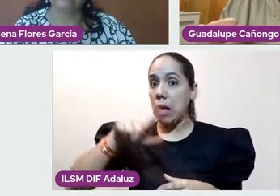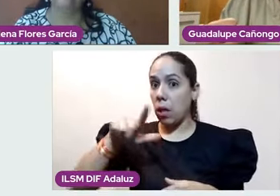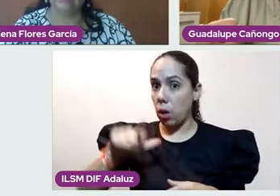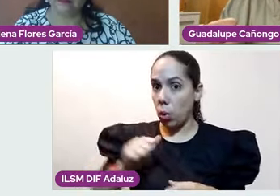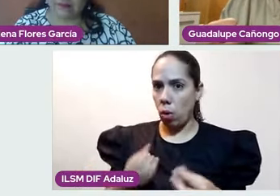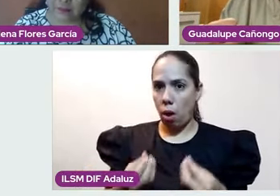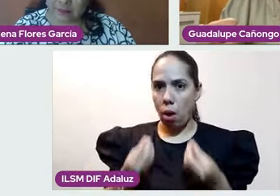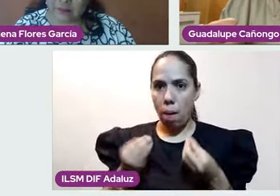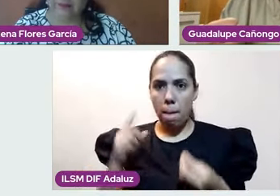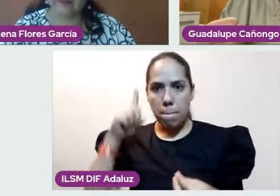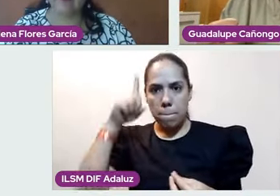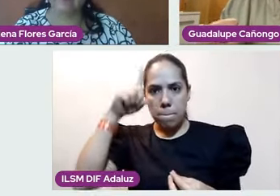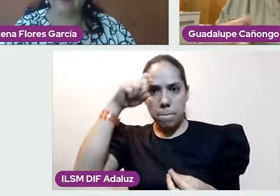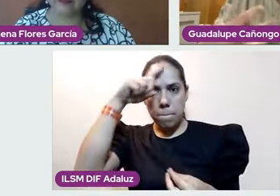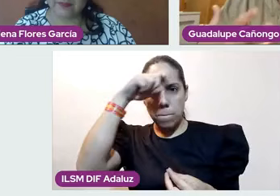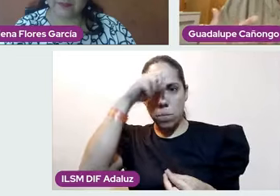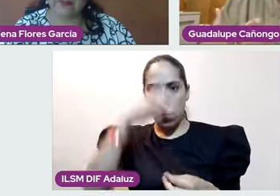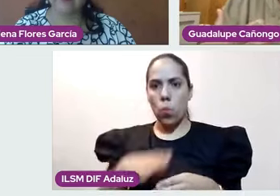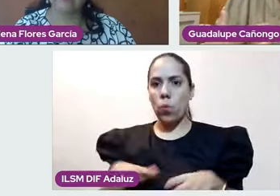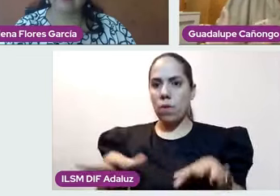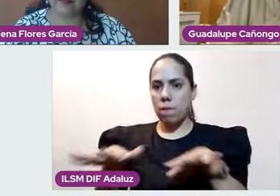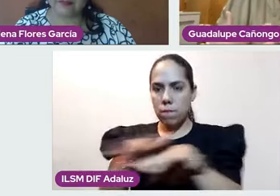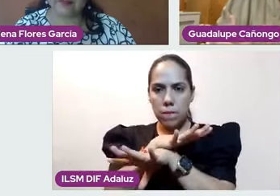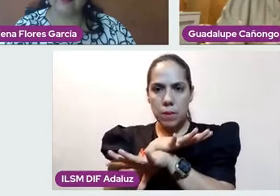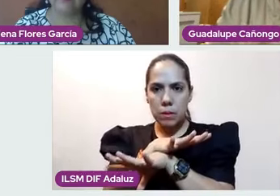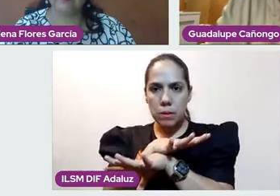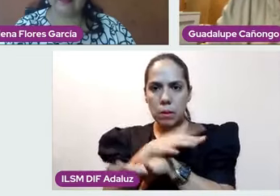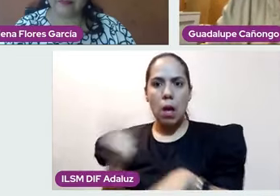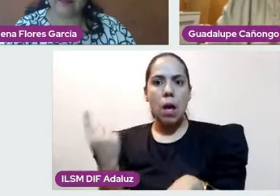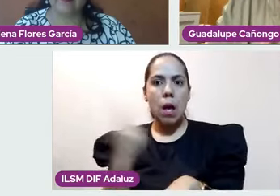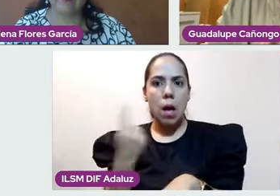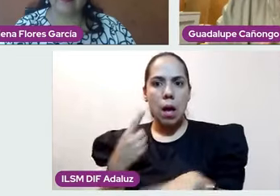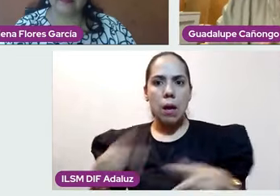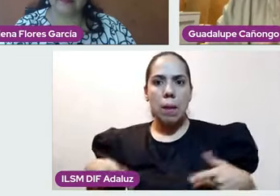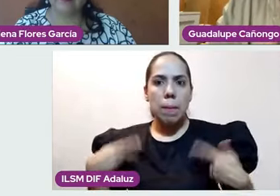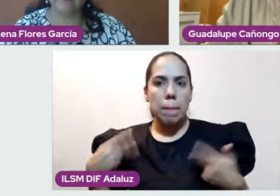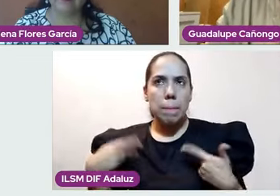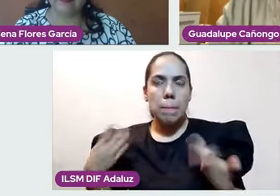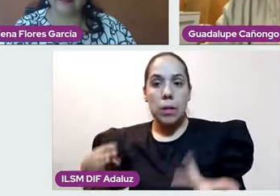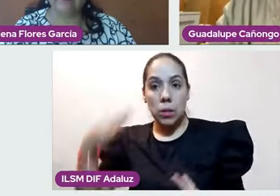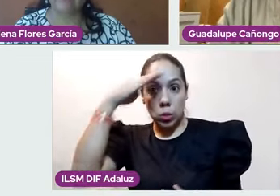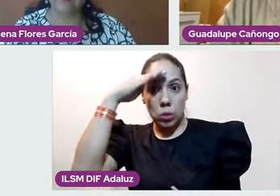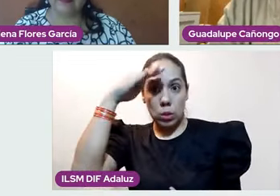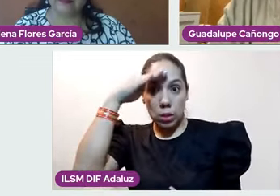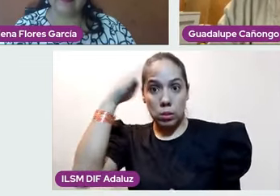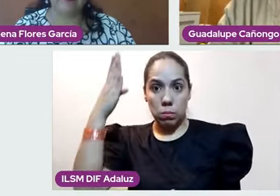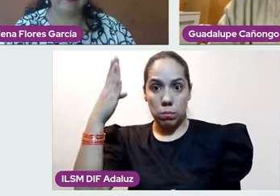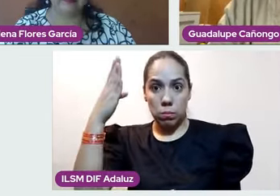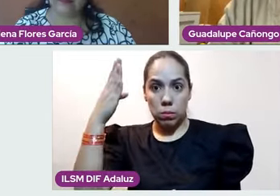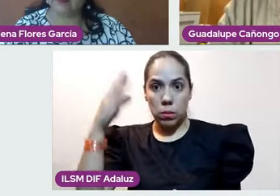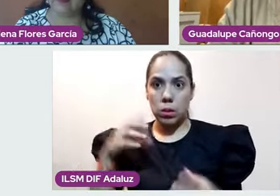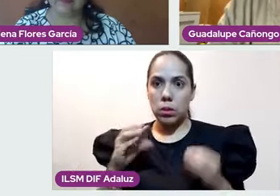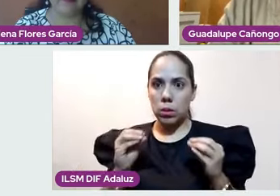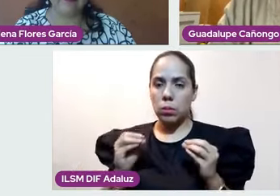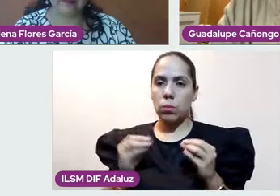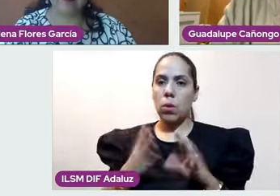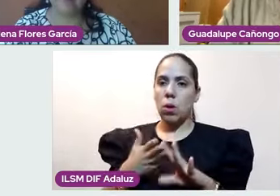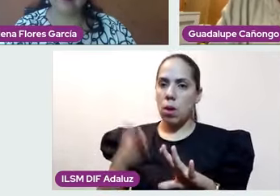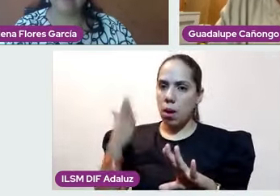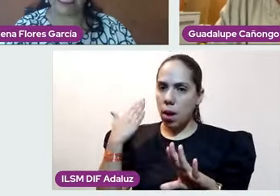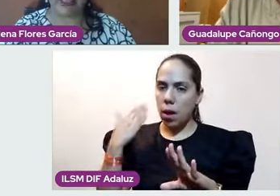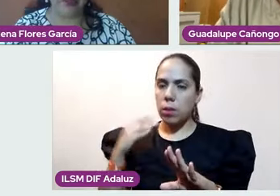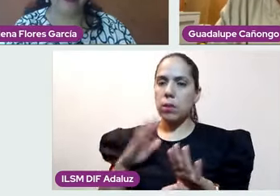prejuicios que de verdad que la parte preventiva, por decirlo de alguna manera, nos sale mucho